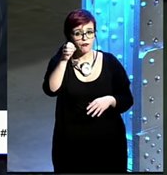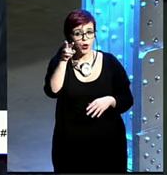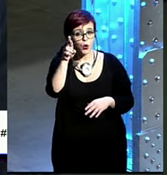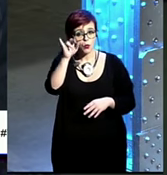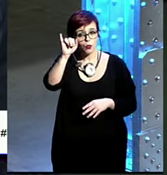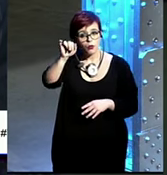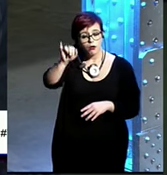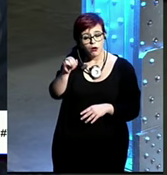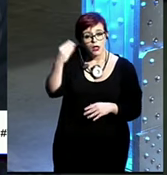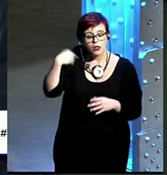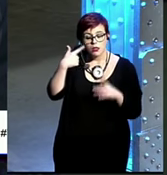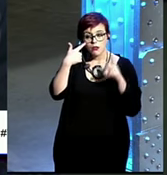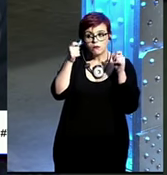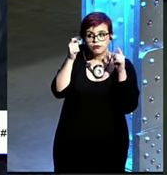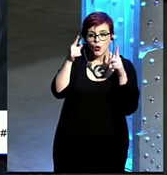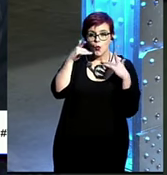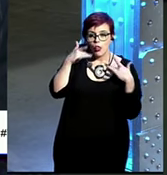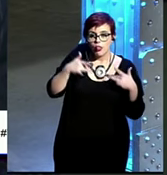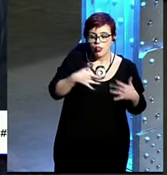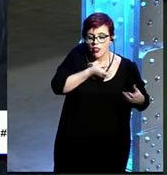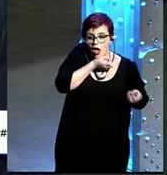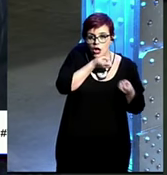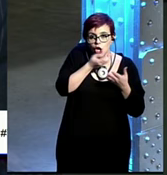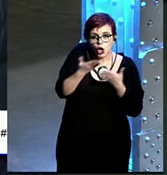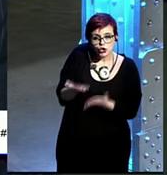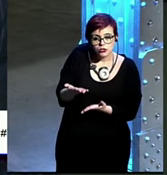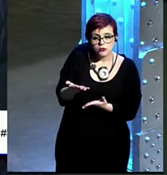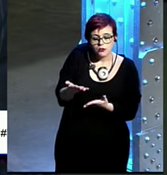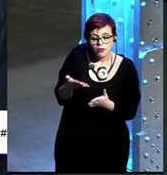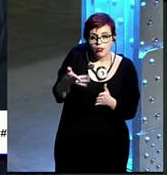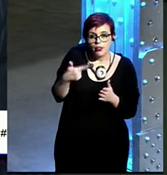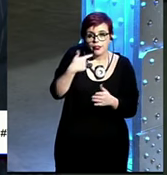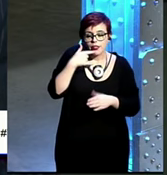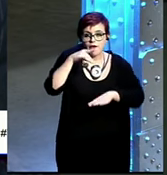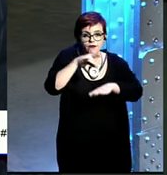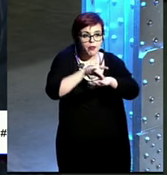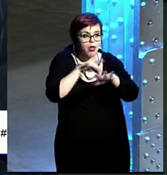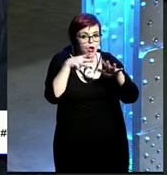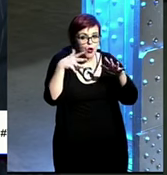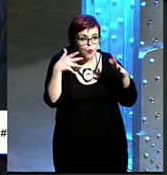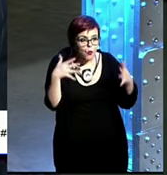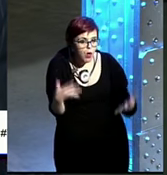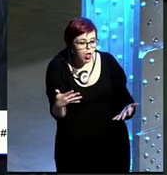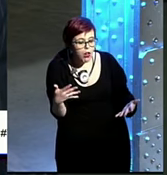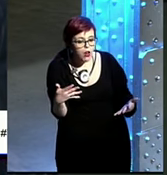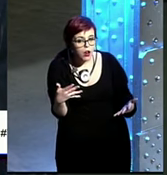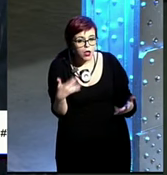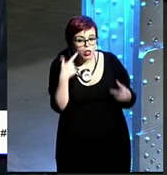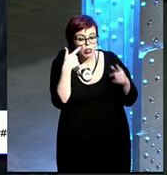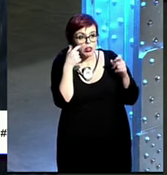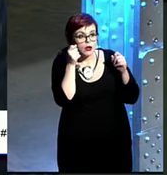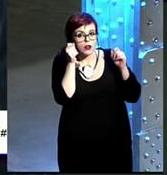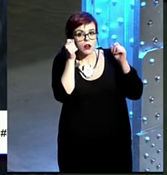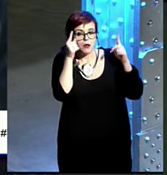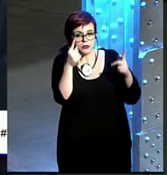cuando me di cuenta de que había un nombre que bautizaba lo que yo estaba sufriendo, cuando me di cuenta de que era algo que